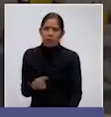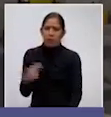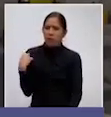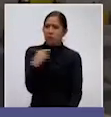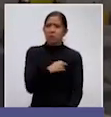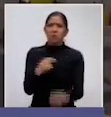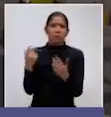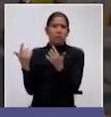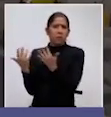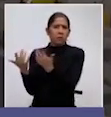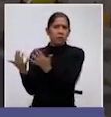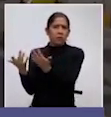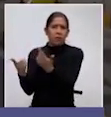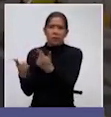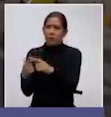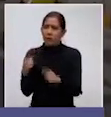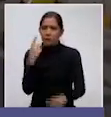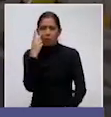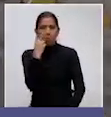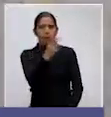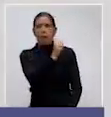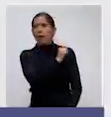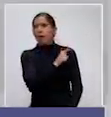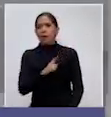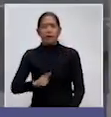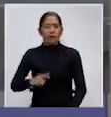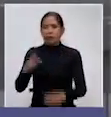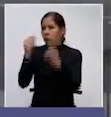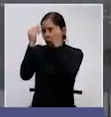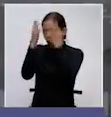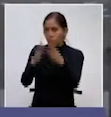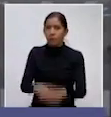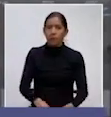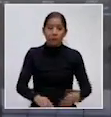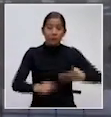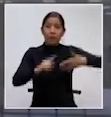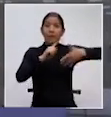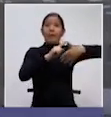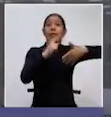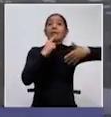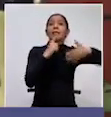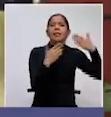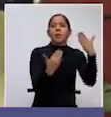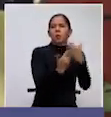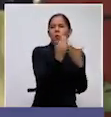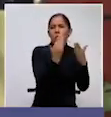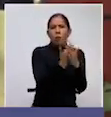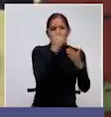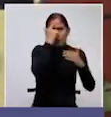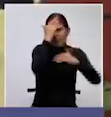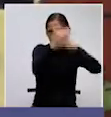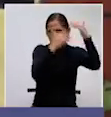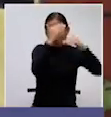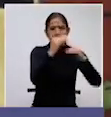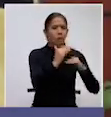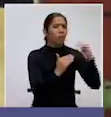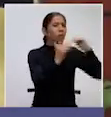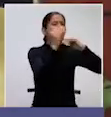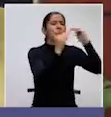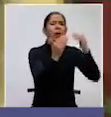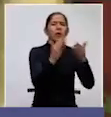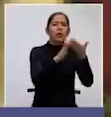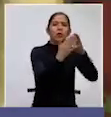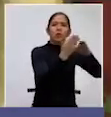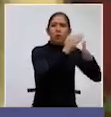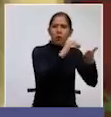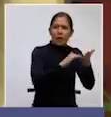el incumplimiento del municipio es de lamentable. La innovación tecnológica a través de la construcción de una ciudad digital, con la